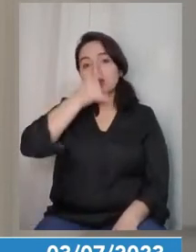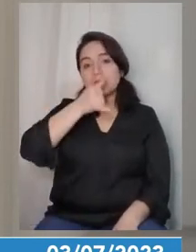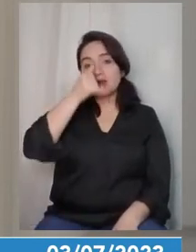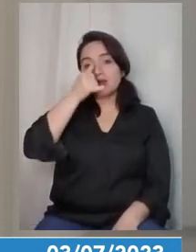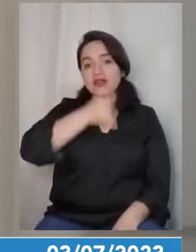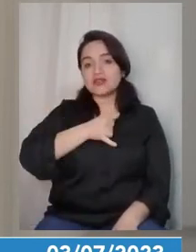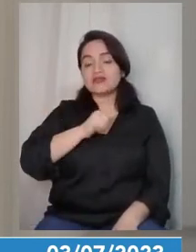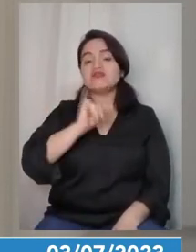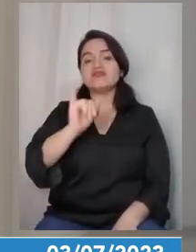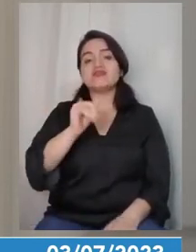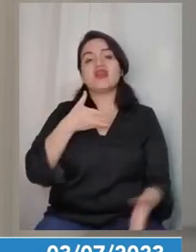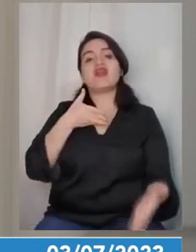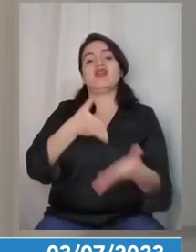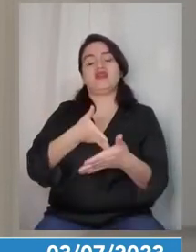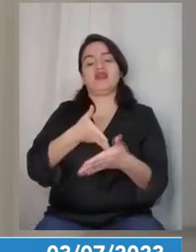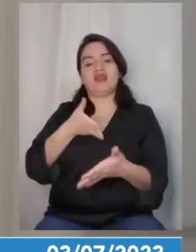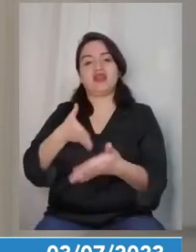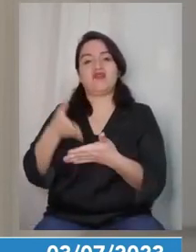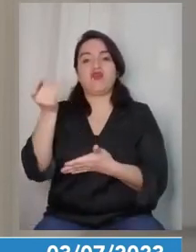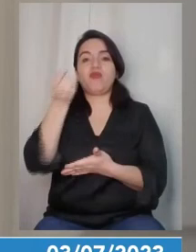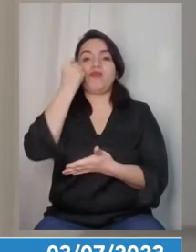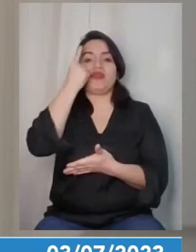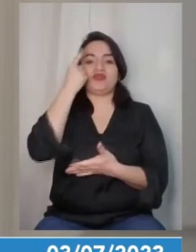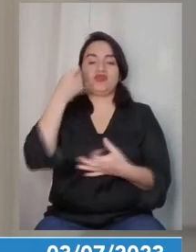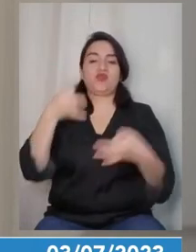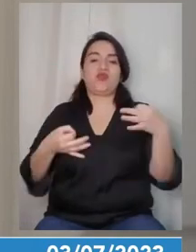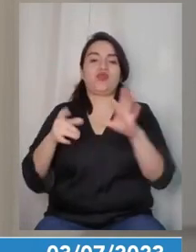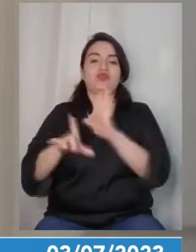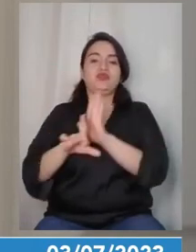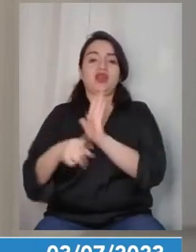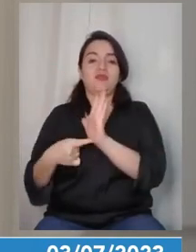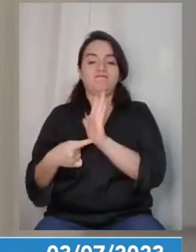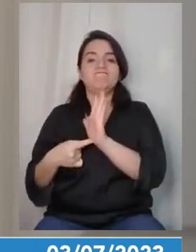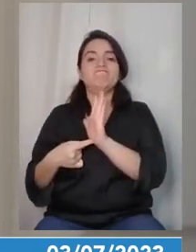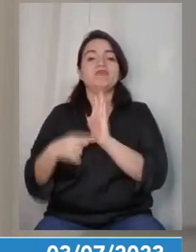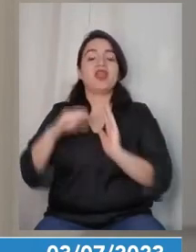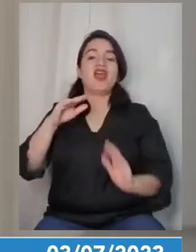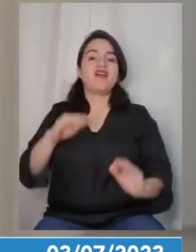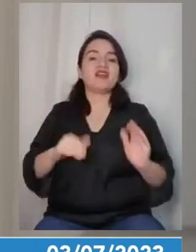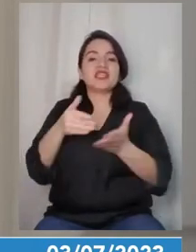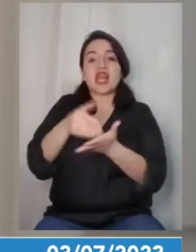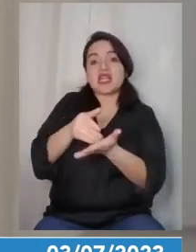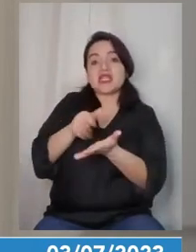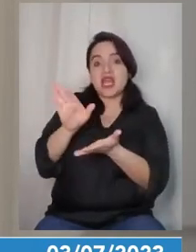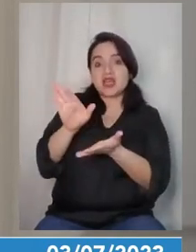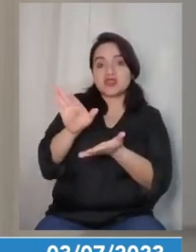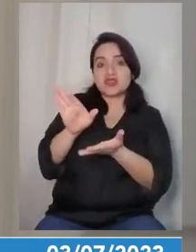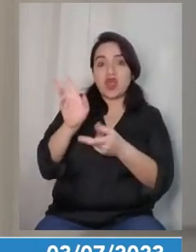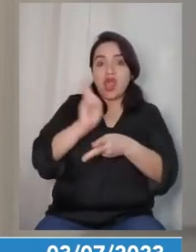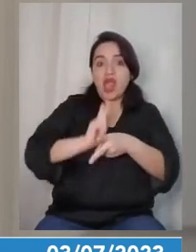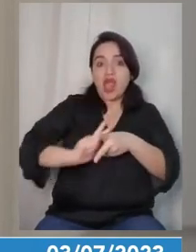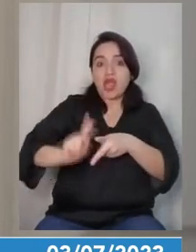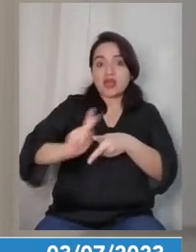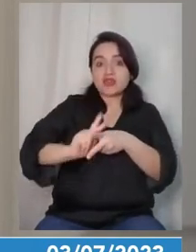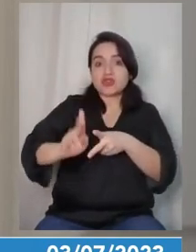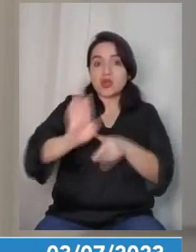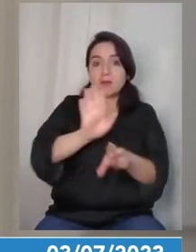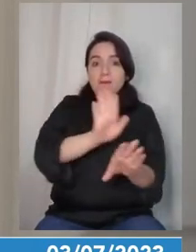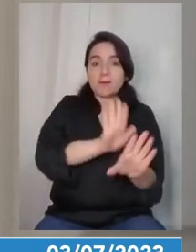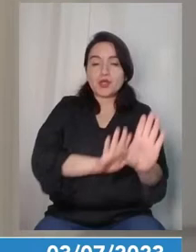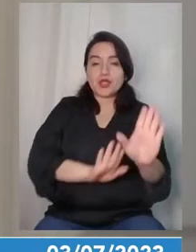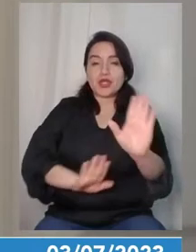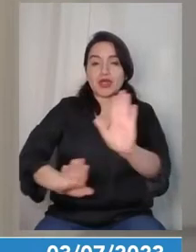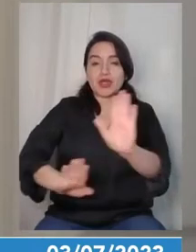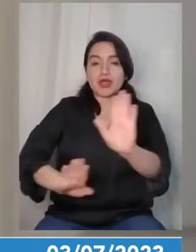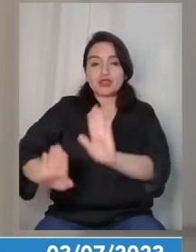interpretación judicial. Muchas veces se han rechazado acciones de protección porque no hay norma